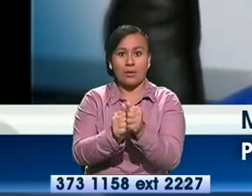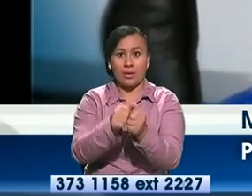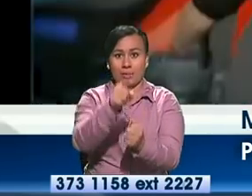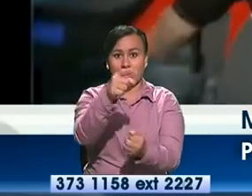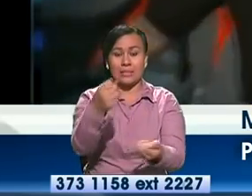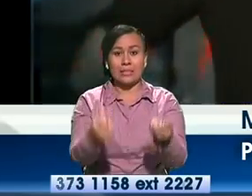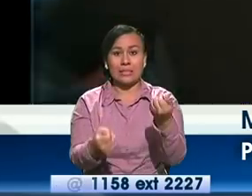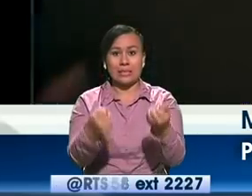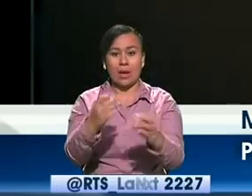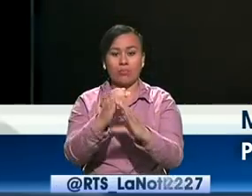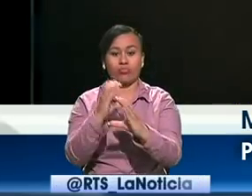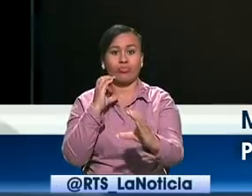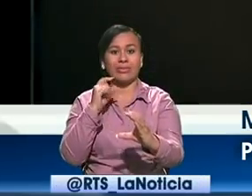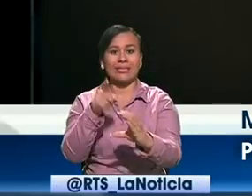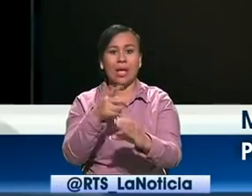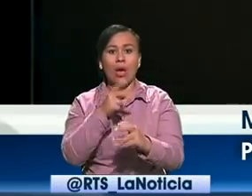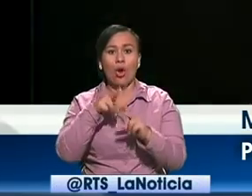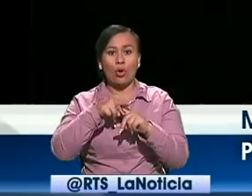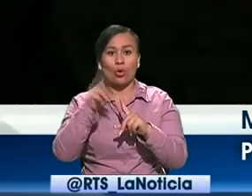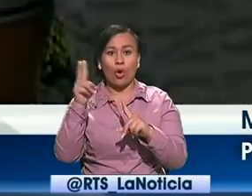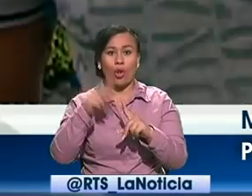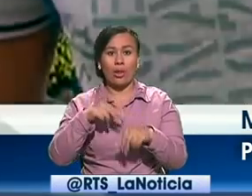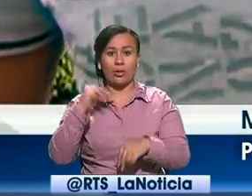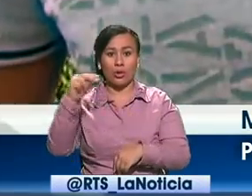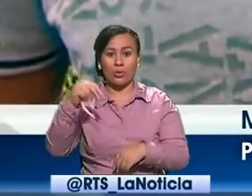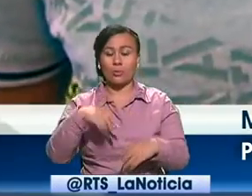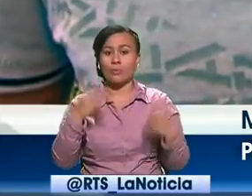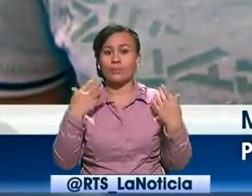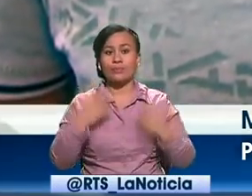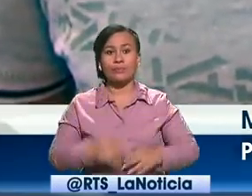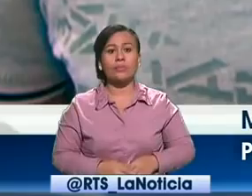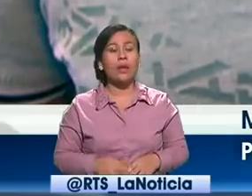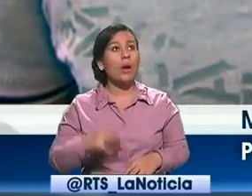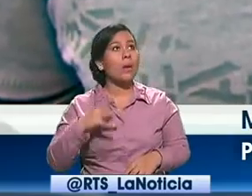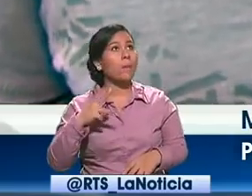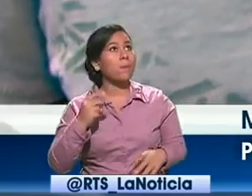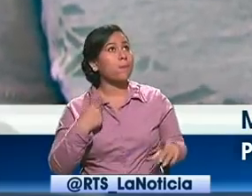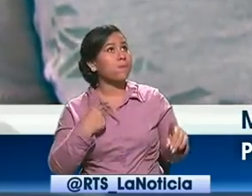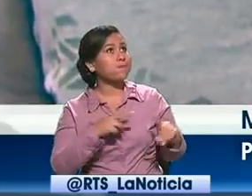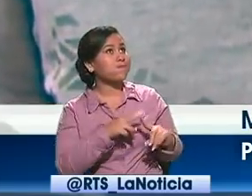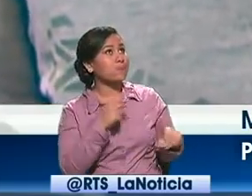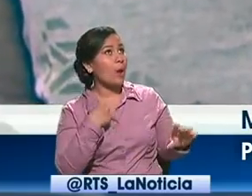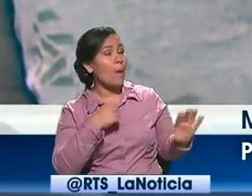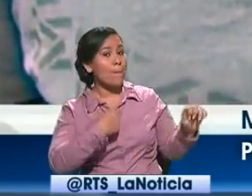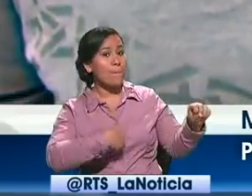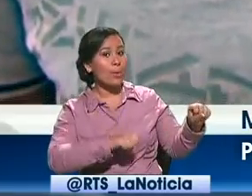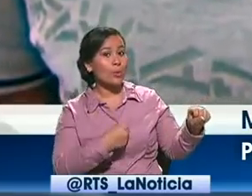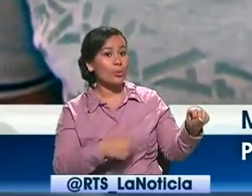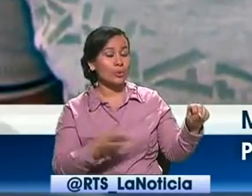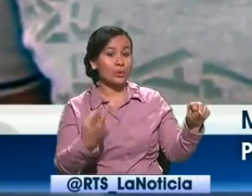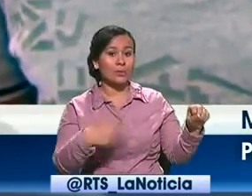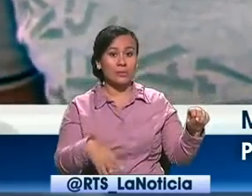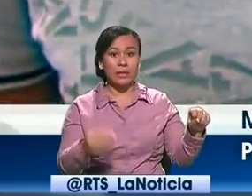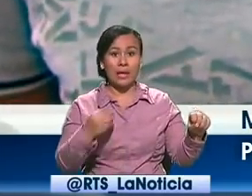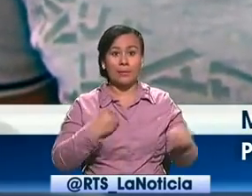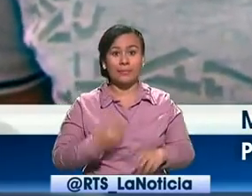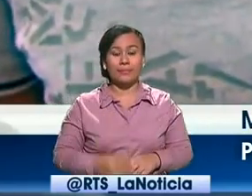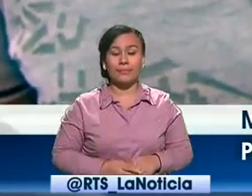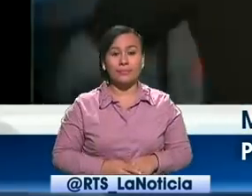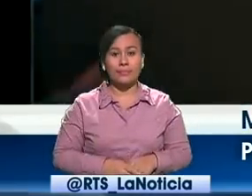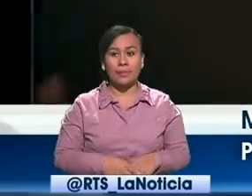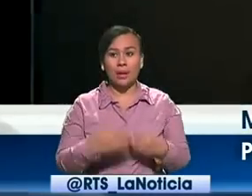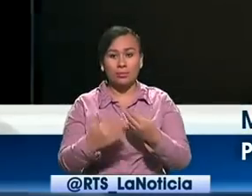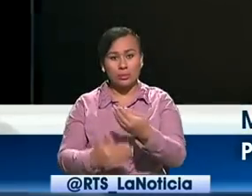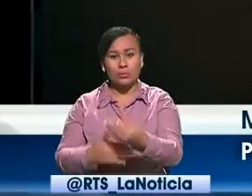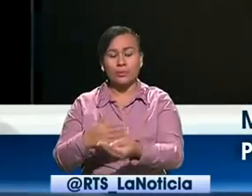cooperativa Voluntad de Dios, Monte Sinaí. Quisieron asaltar la moto y las armas que cargaba él también. Y en suceso de